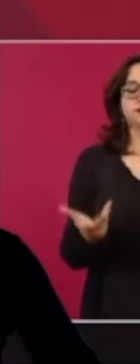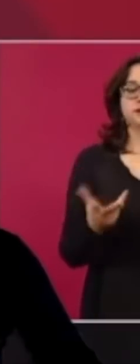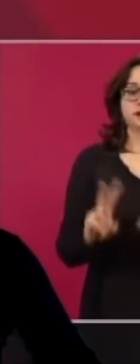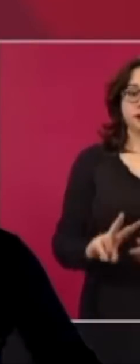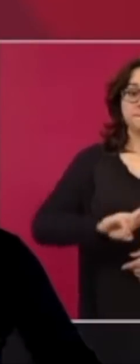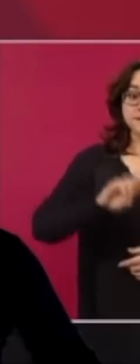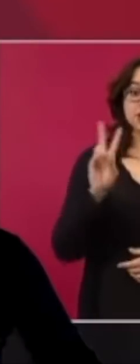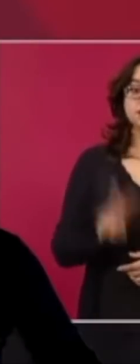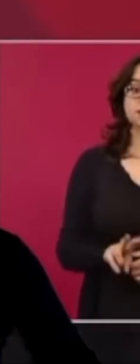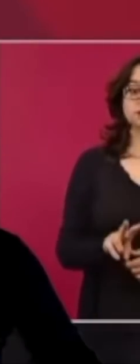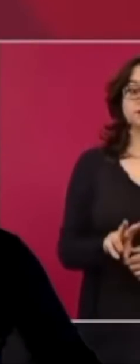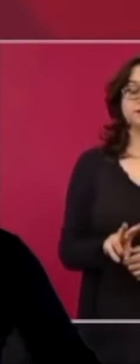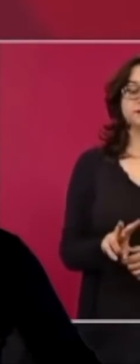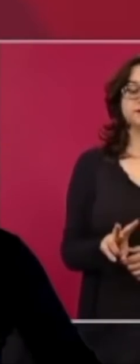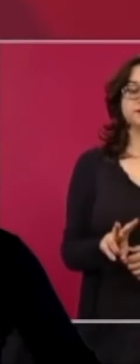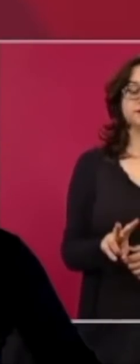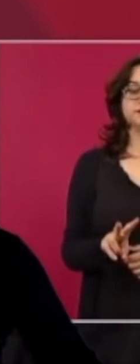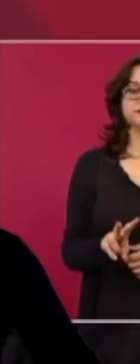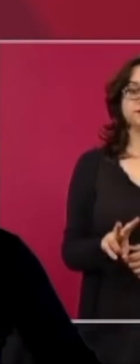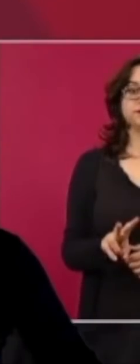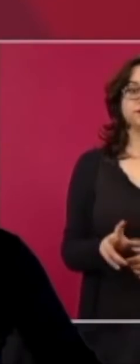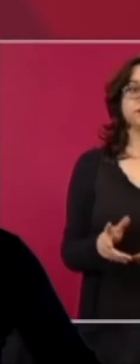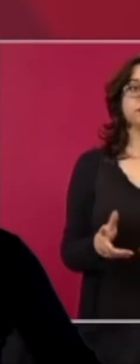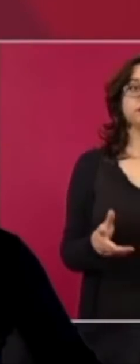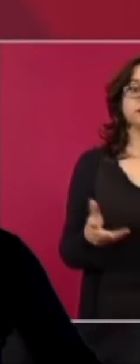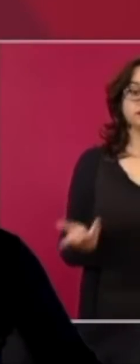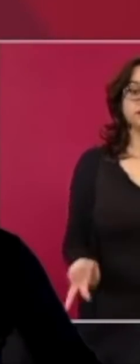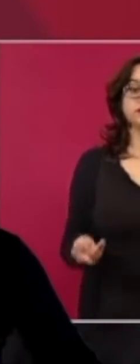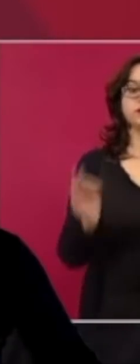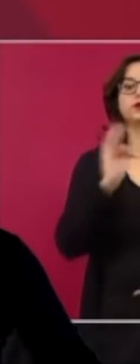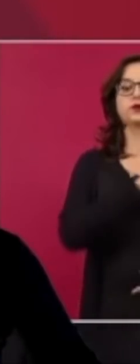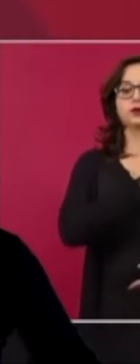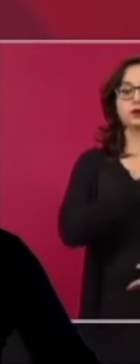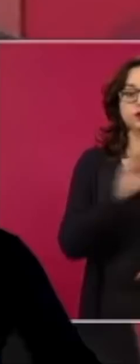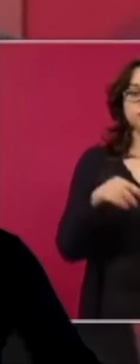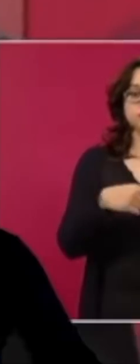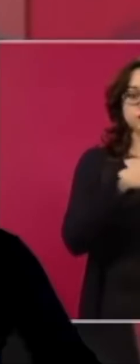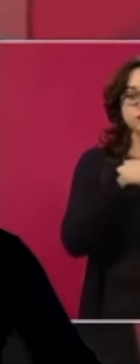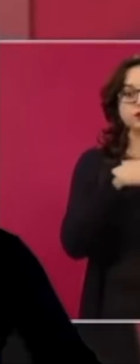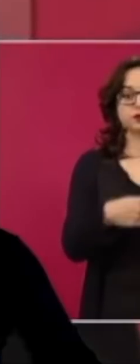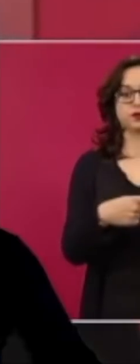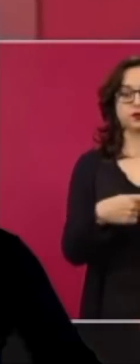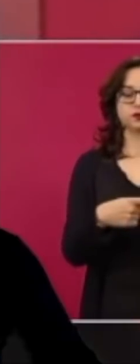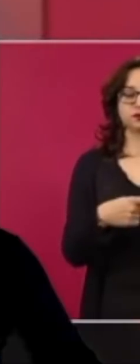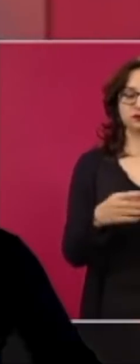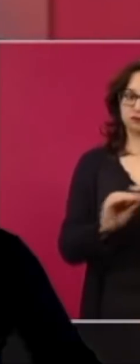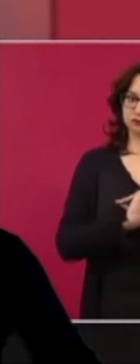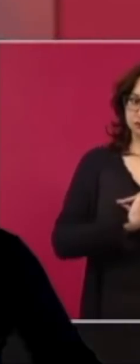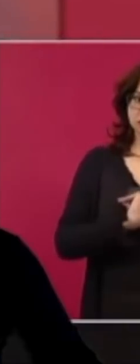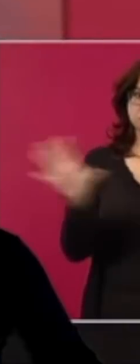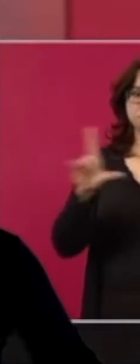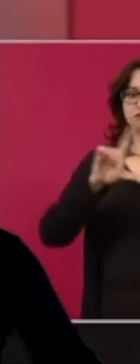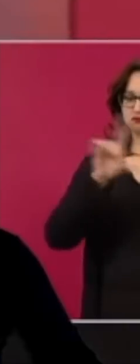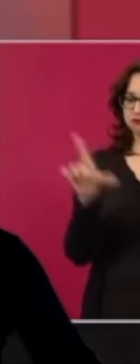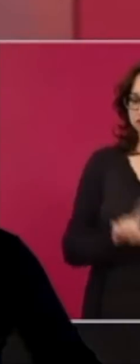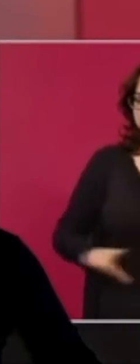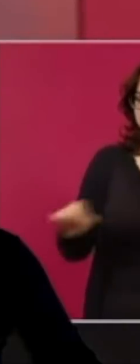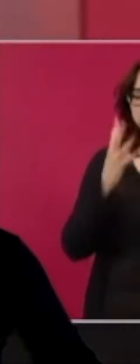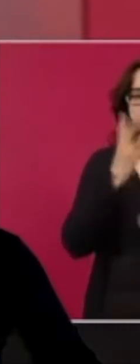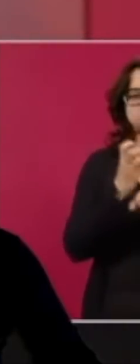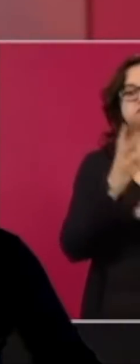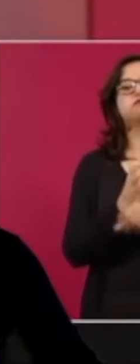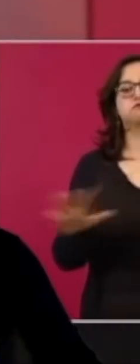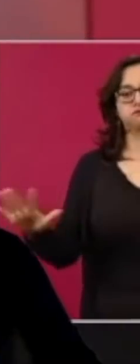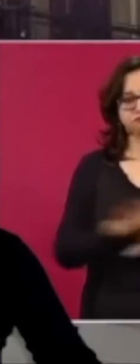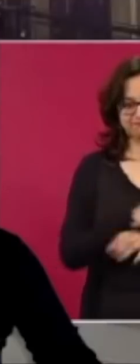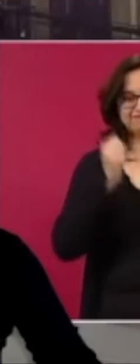cabo, o va a quedar muy consolidada, la cuarta transformación de la vida pública